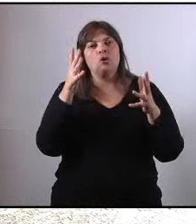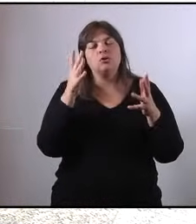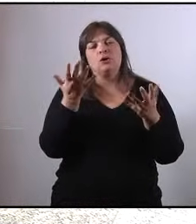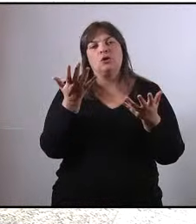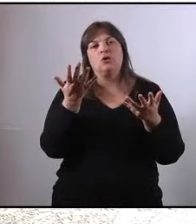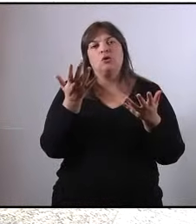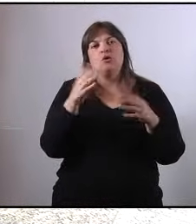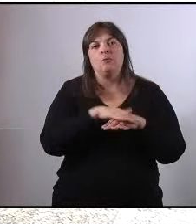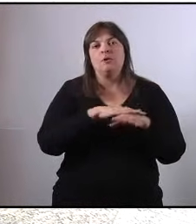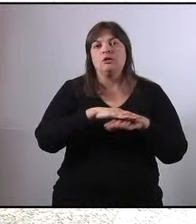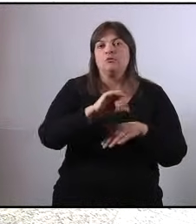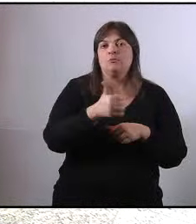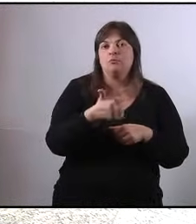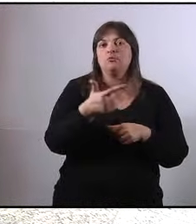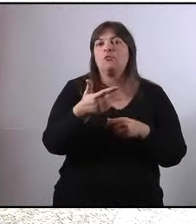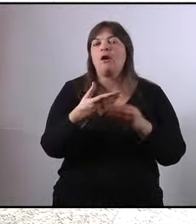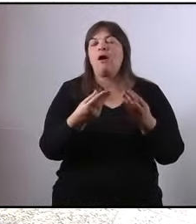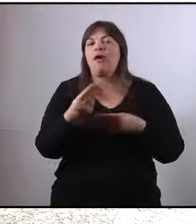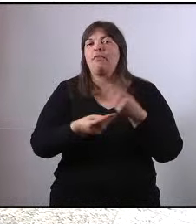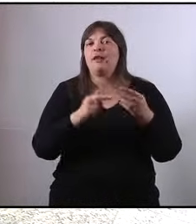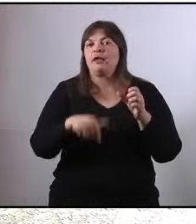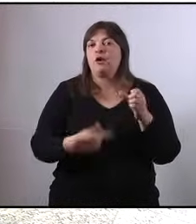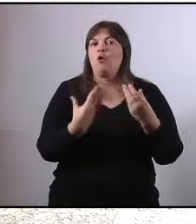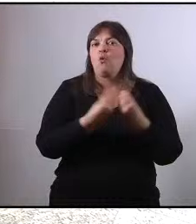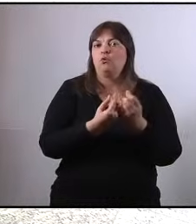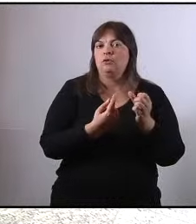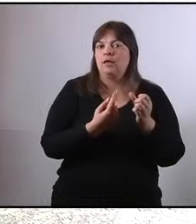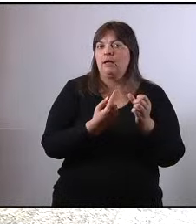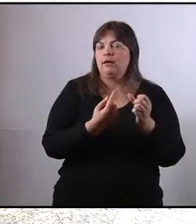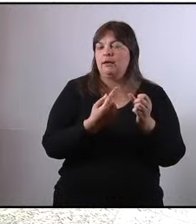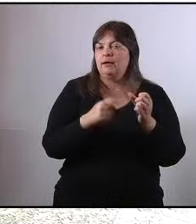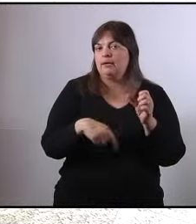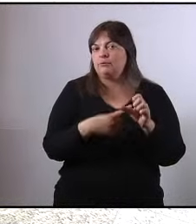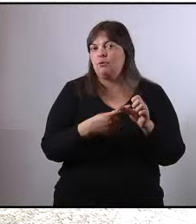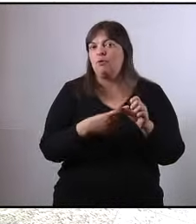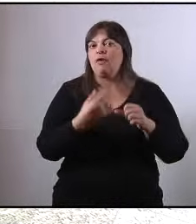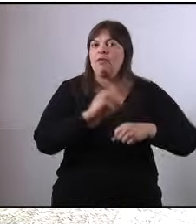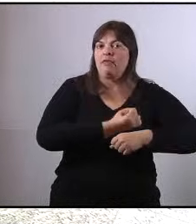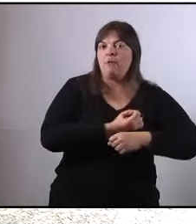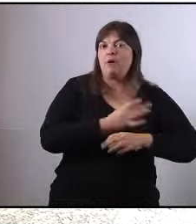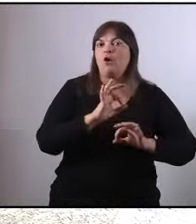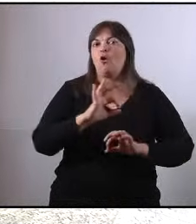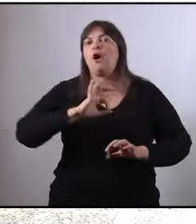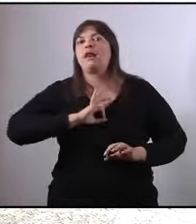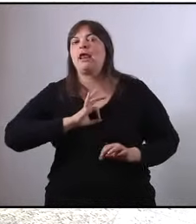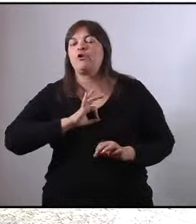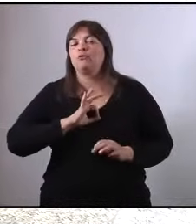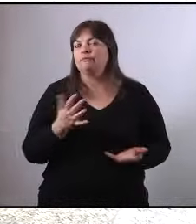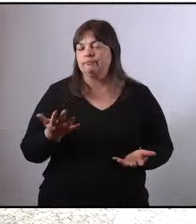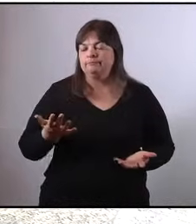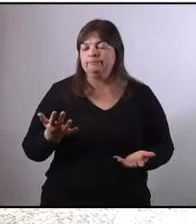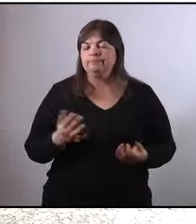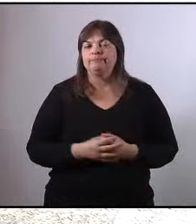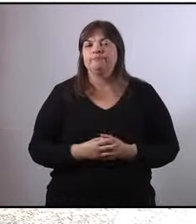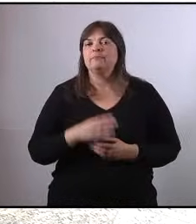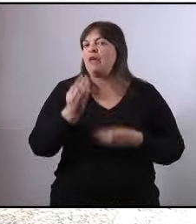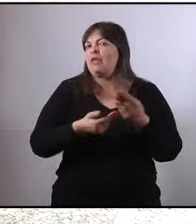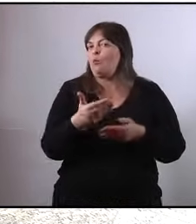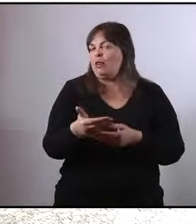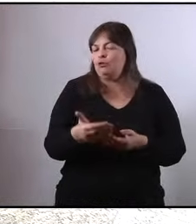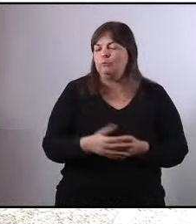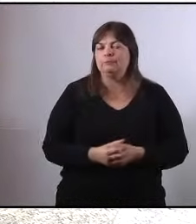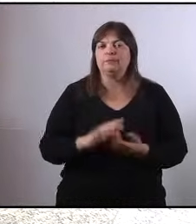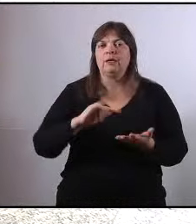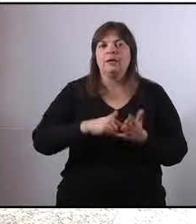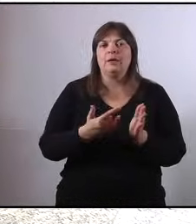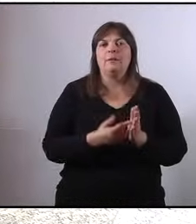¿cuándo lo va a hacer efectivo la Junta? ¿Si va a ser en este mes de diciembre o ya va a ser en enero? Y la otra era sobre el plan